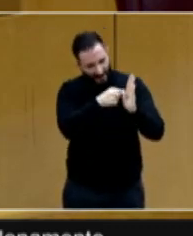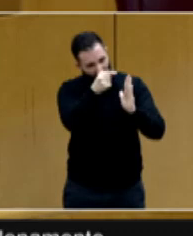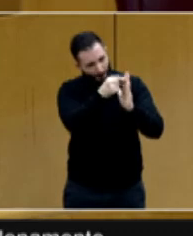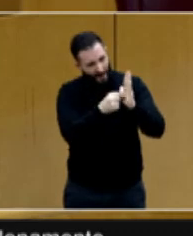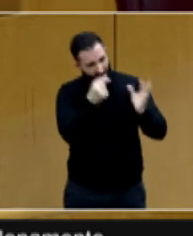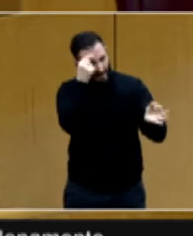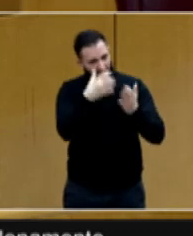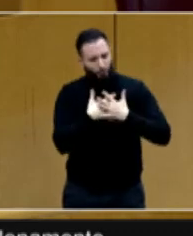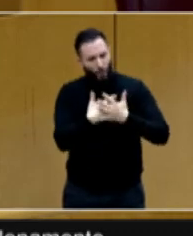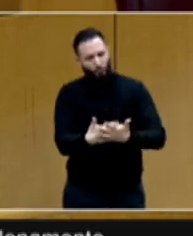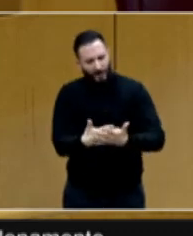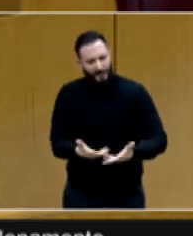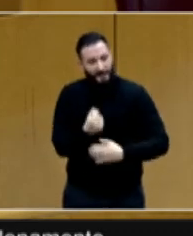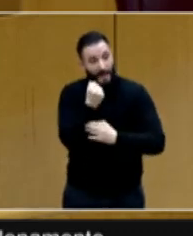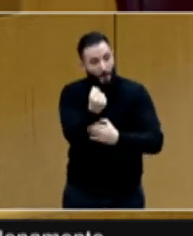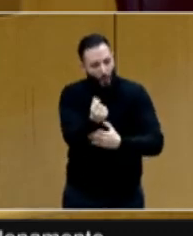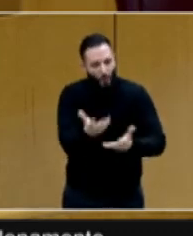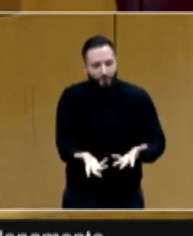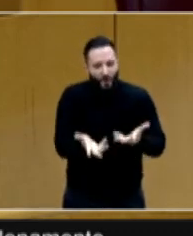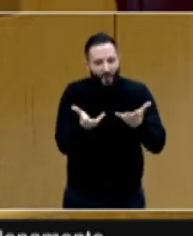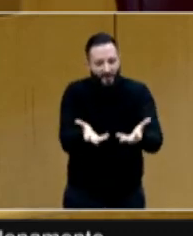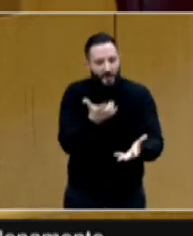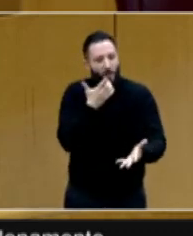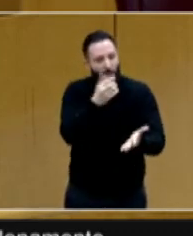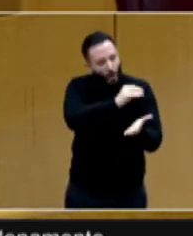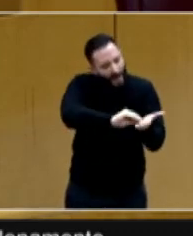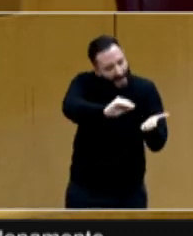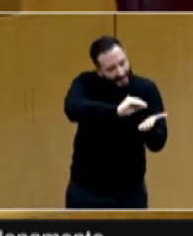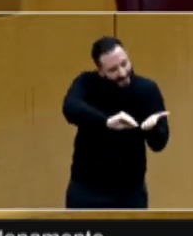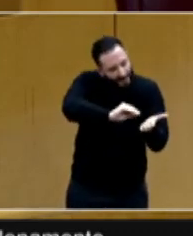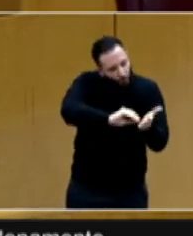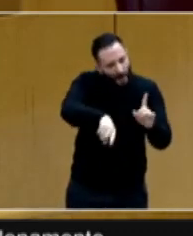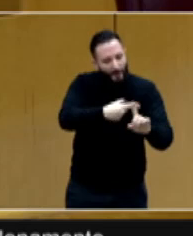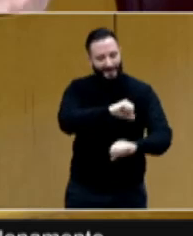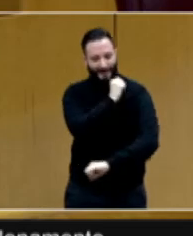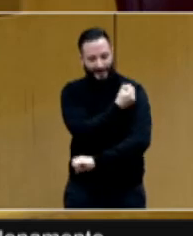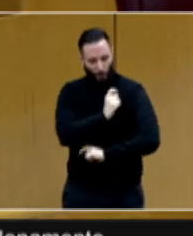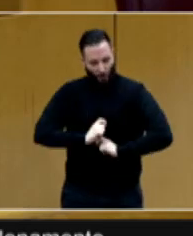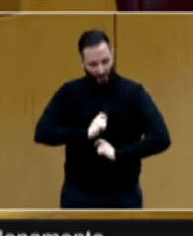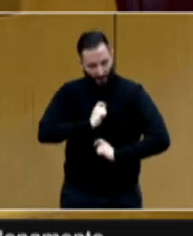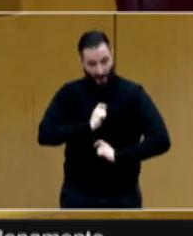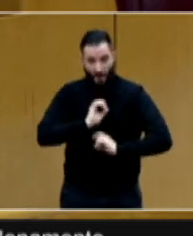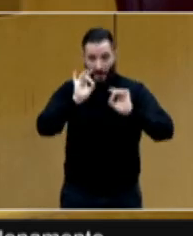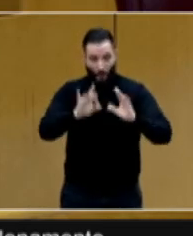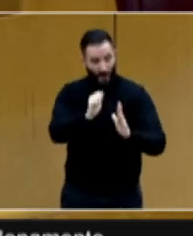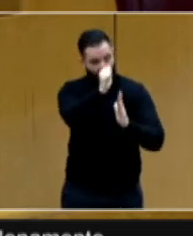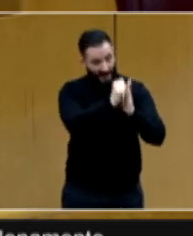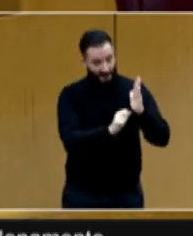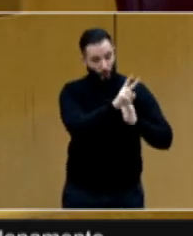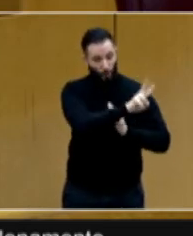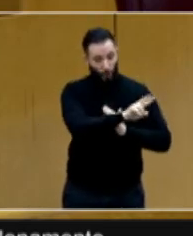voluntarias de apoyo la escritura junto con su inscripción en el registro civil tal y como se recoge en el artículo